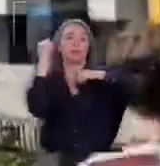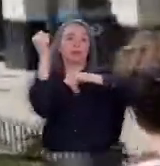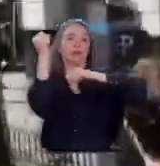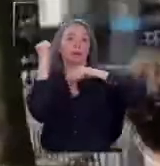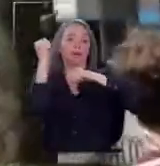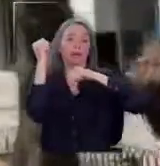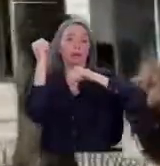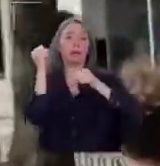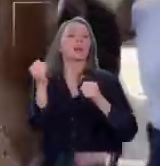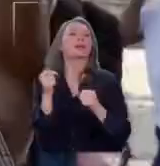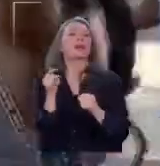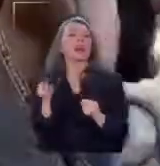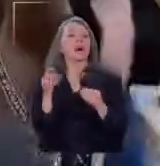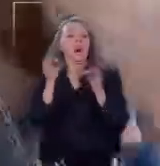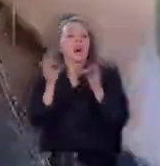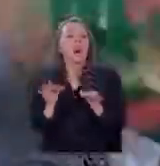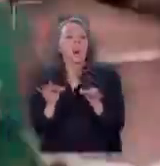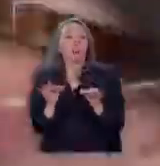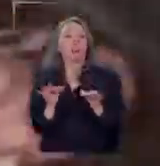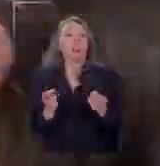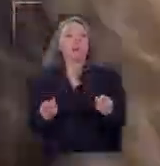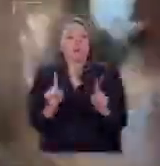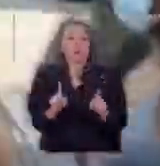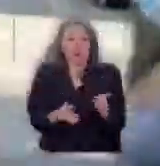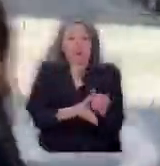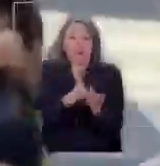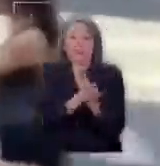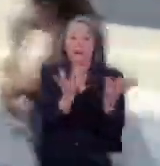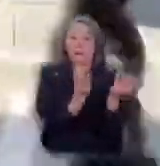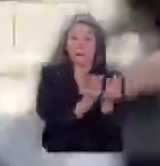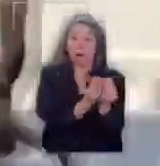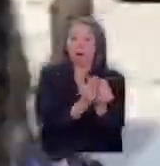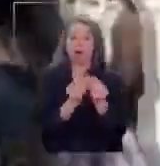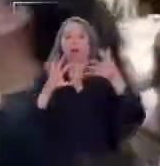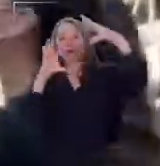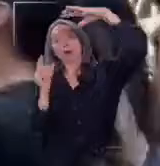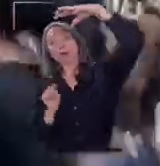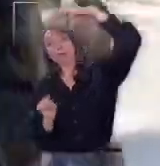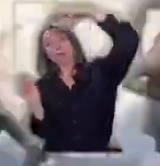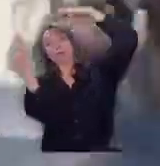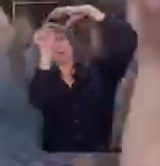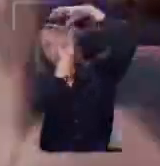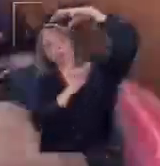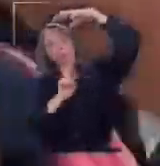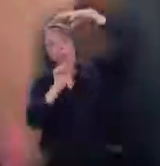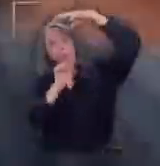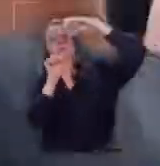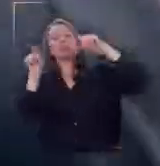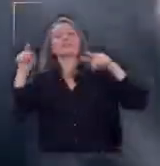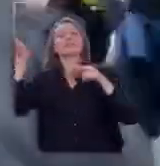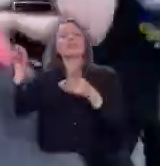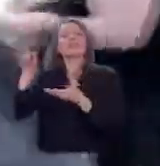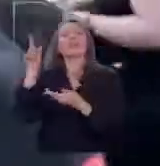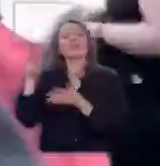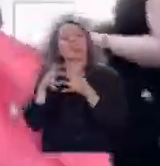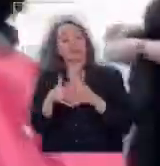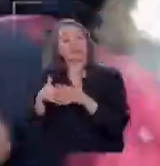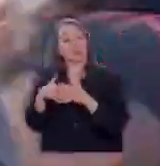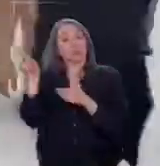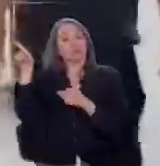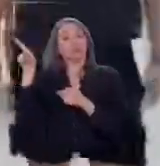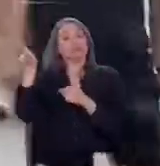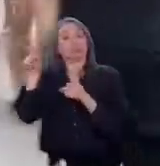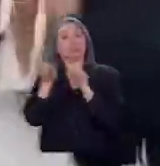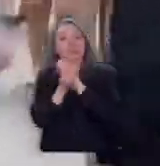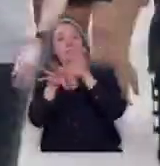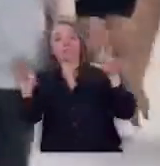la reapertura también se da en medio de las protestas que cruzan de océano a océano al país el del Norte es que las manifestaciones